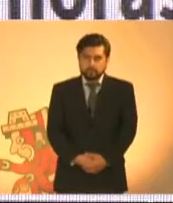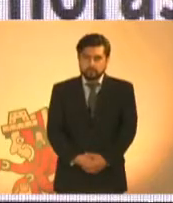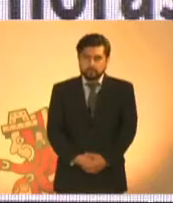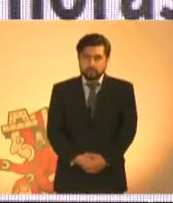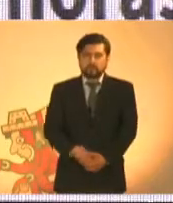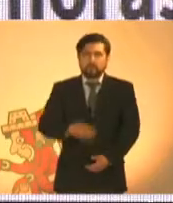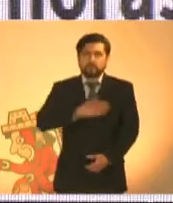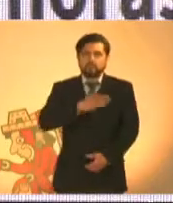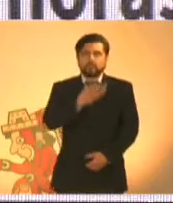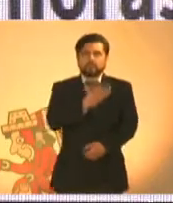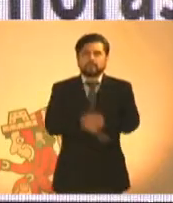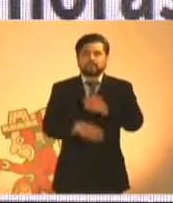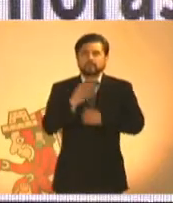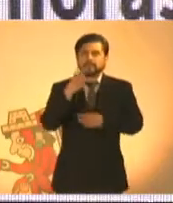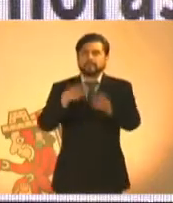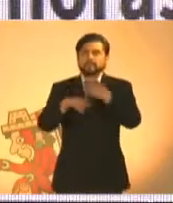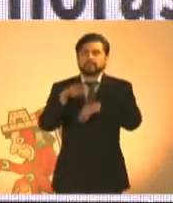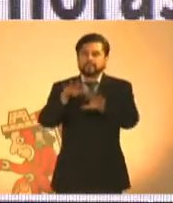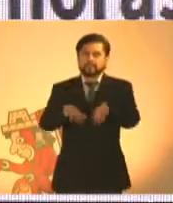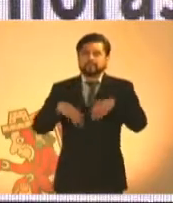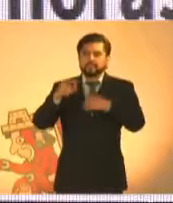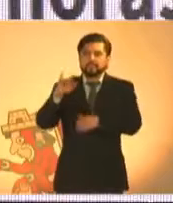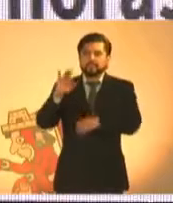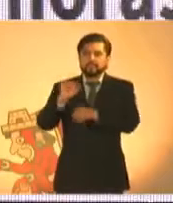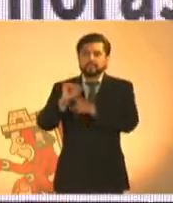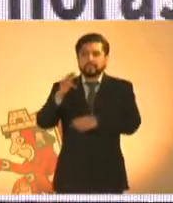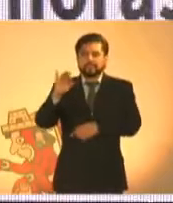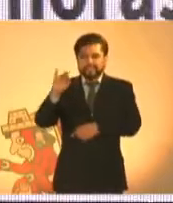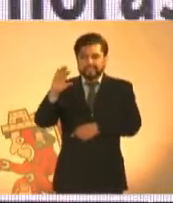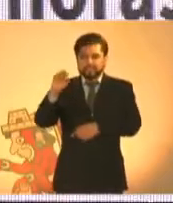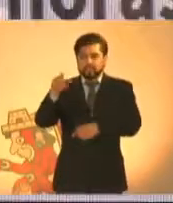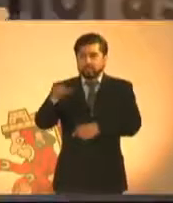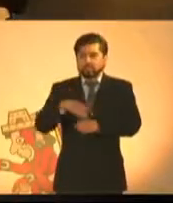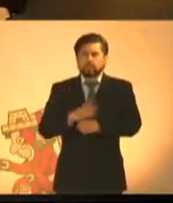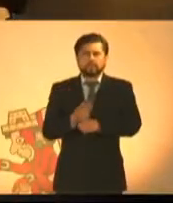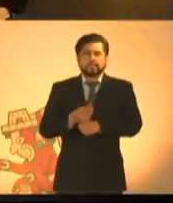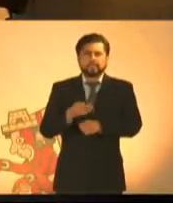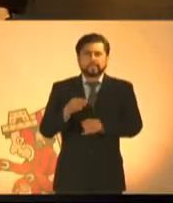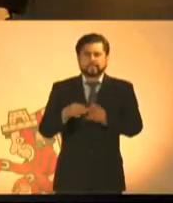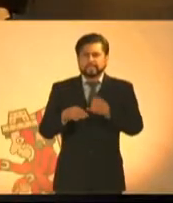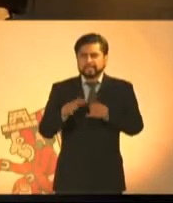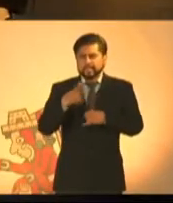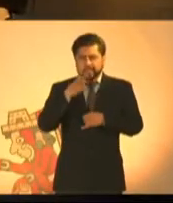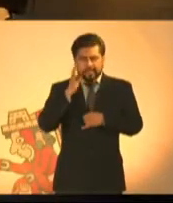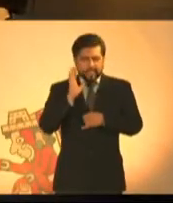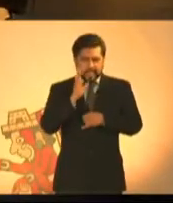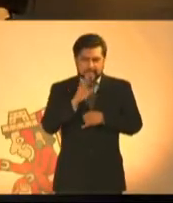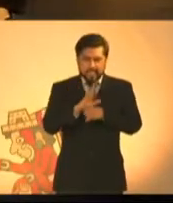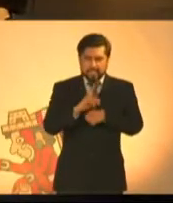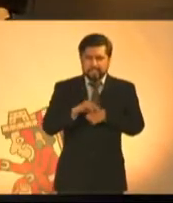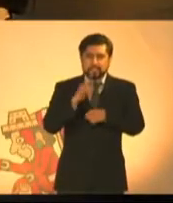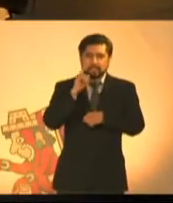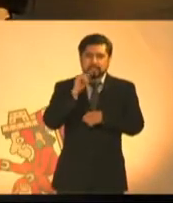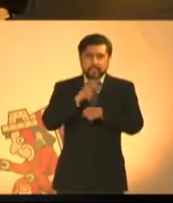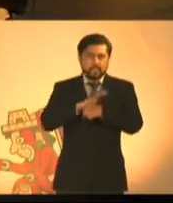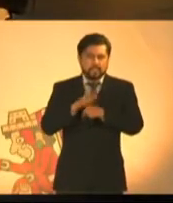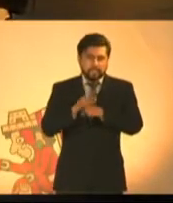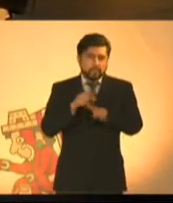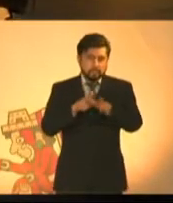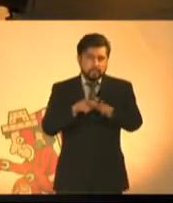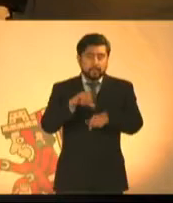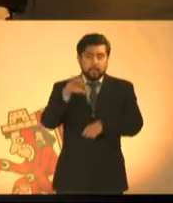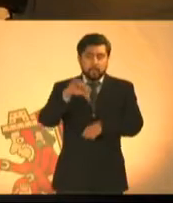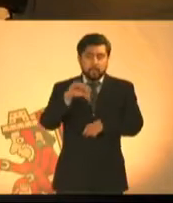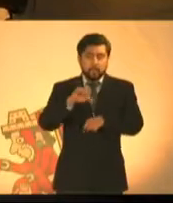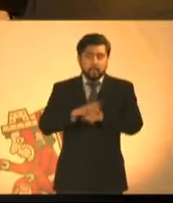muy buenas tardes bienvenidos al foro francisco haghenbeck en este penúltimo día de actividades mañana la feria continua pero